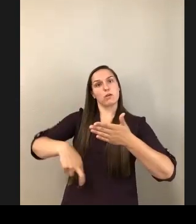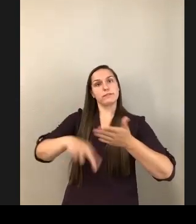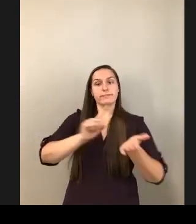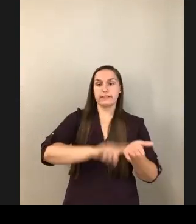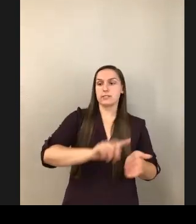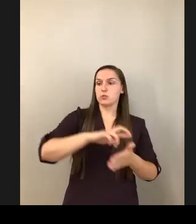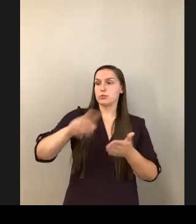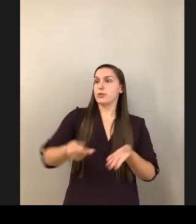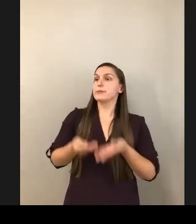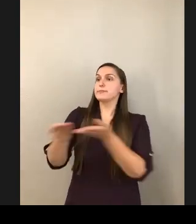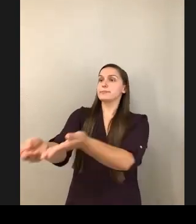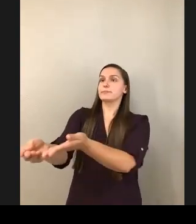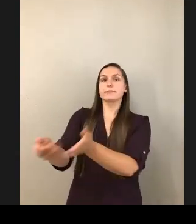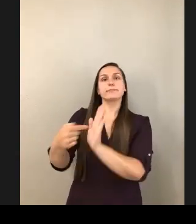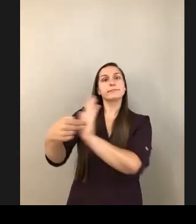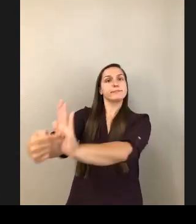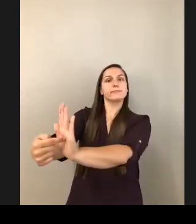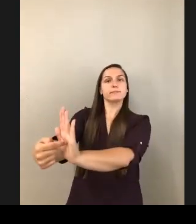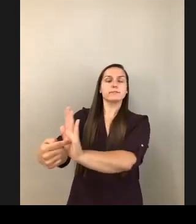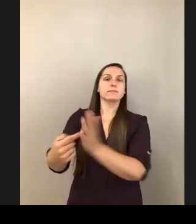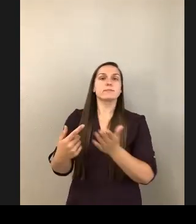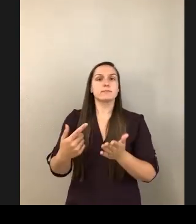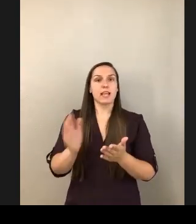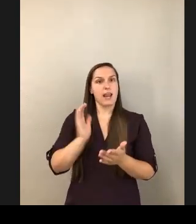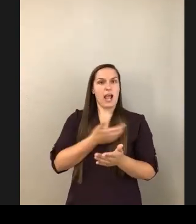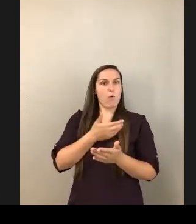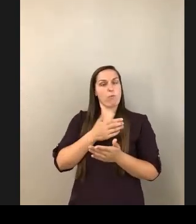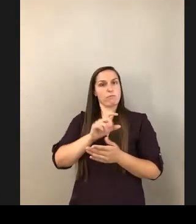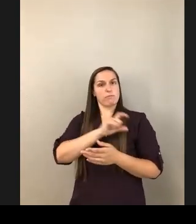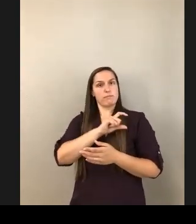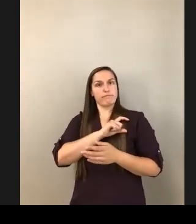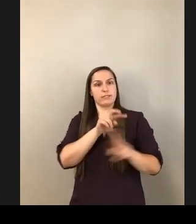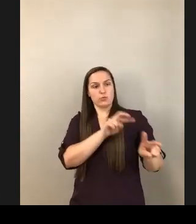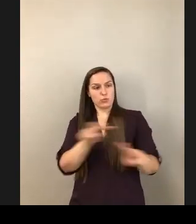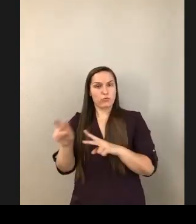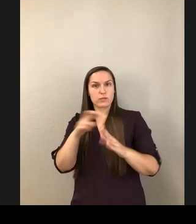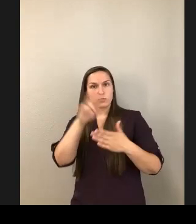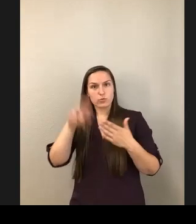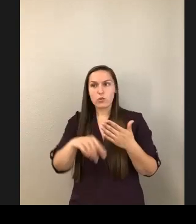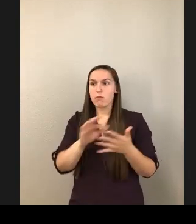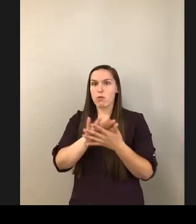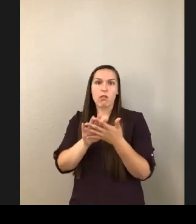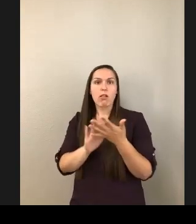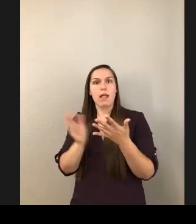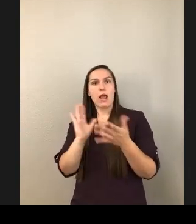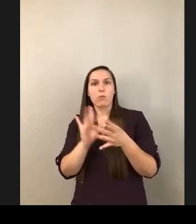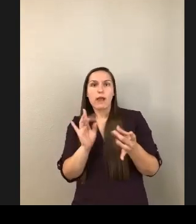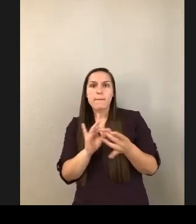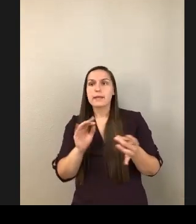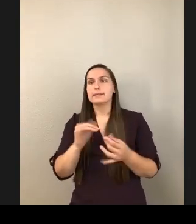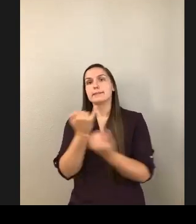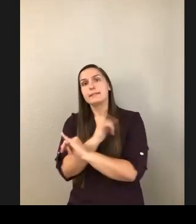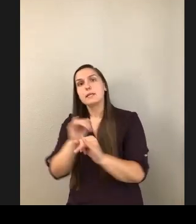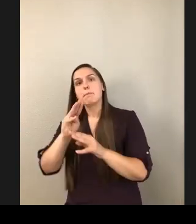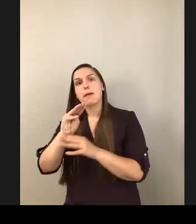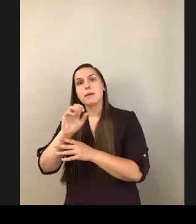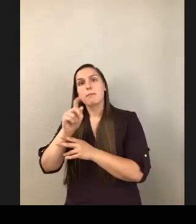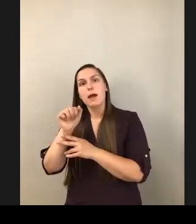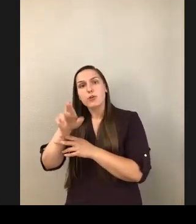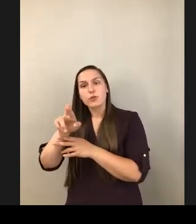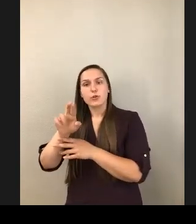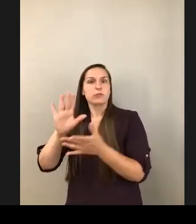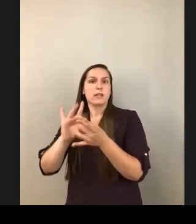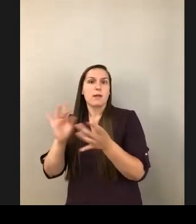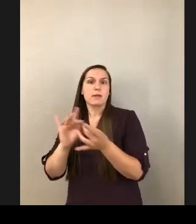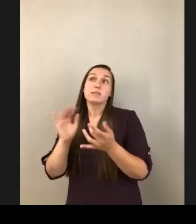las investigaciones y de las ideas de la supervisión de la